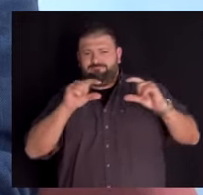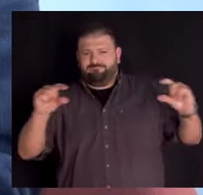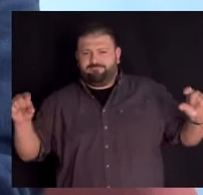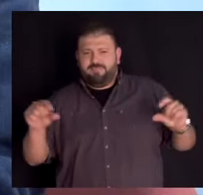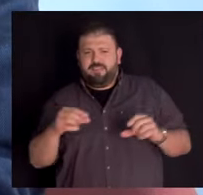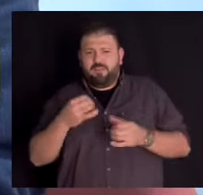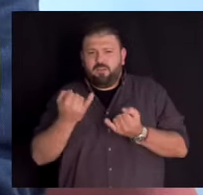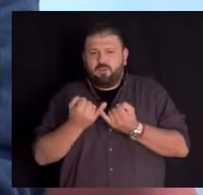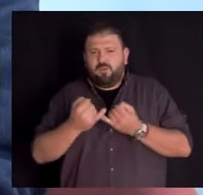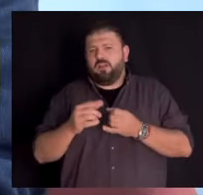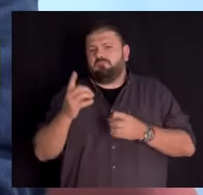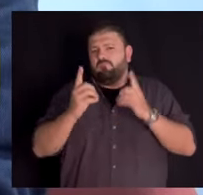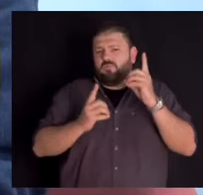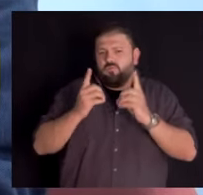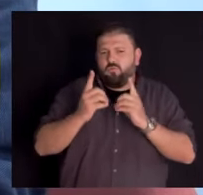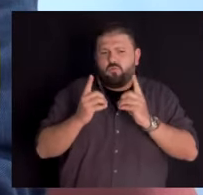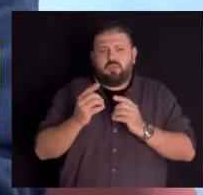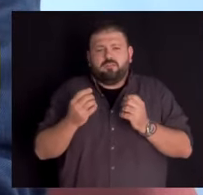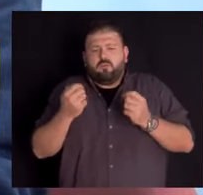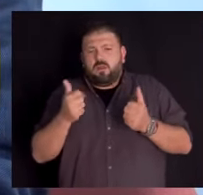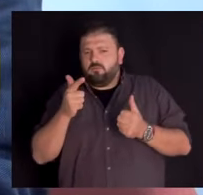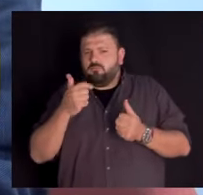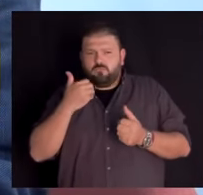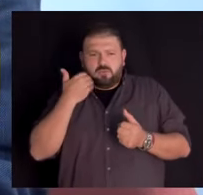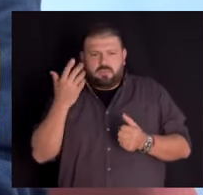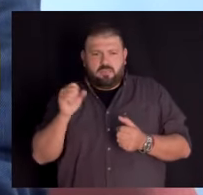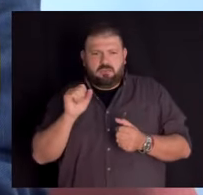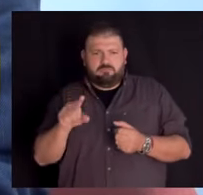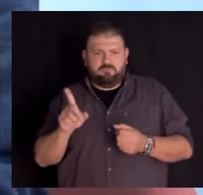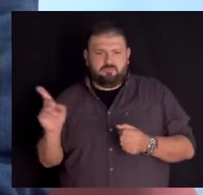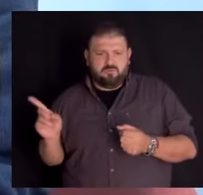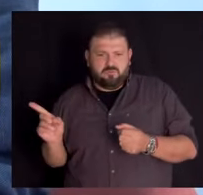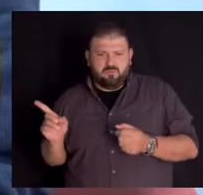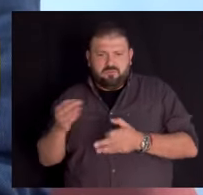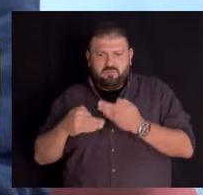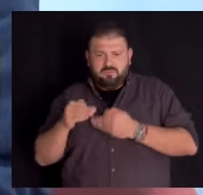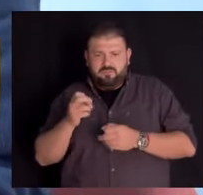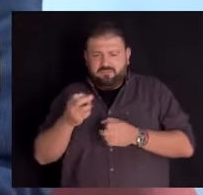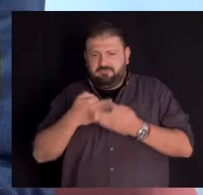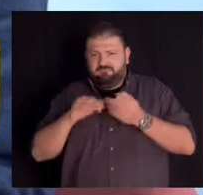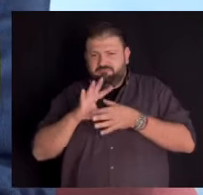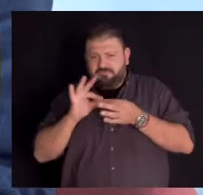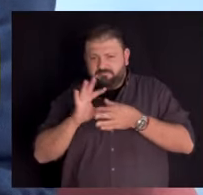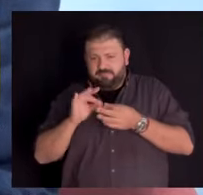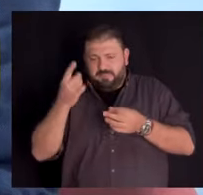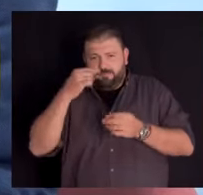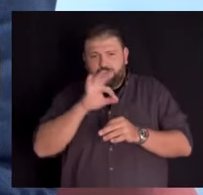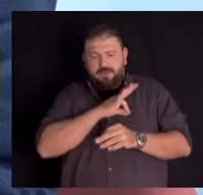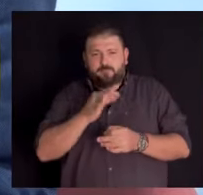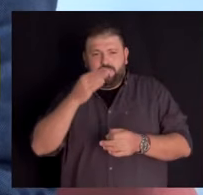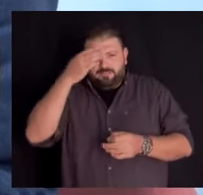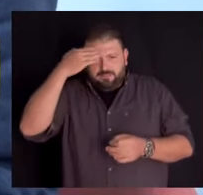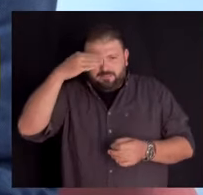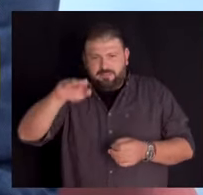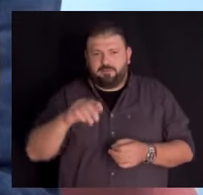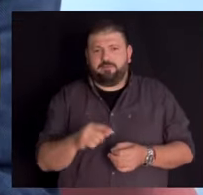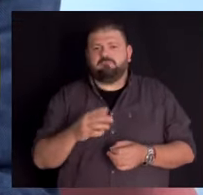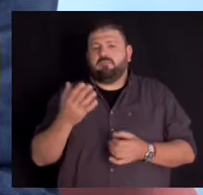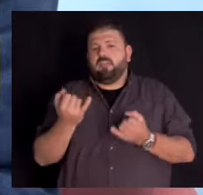de sus dudas, comentarios, sugerencias. Las vamos a leer y las vamos a canalizar siempre al área correspondiente, pues para que tengan siempre